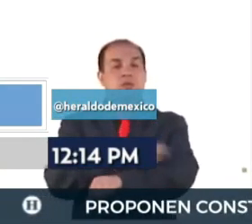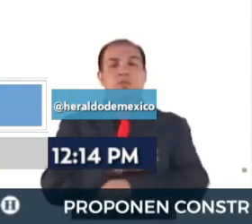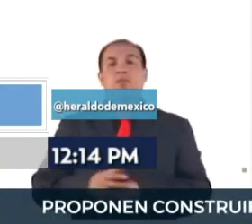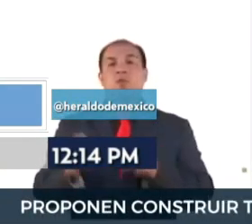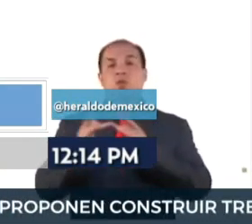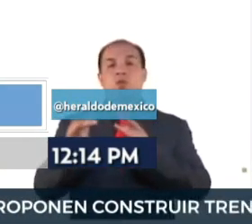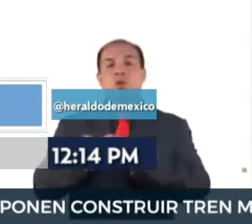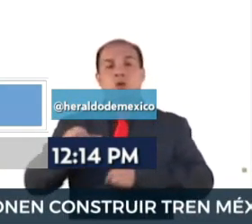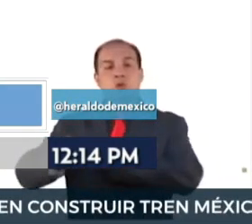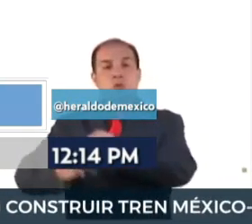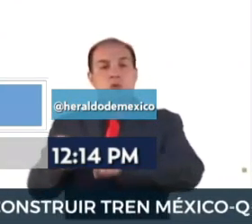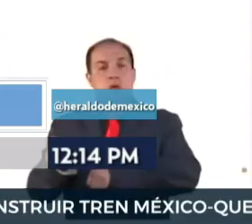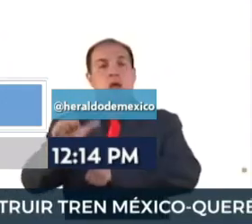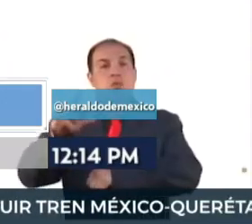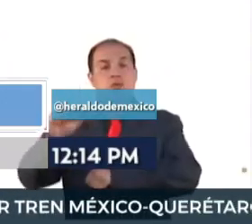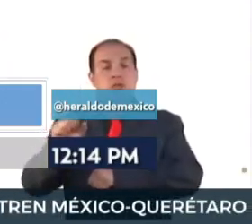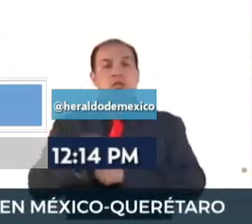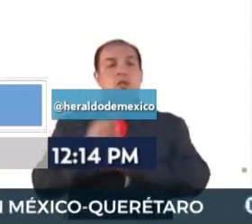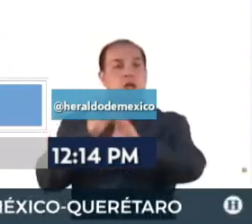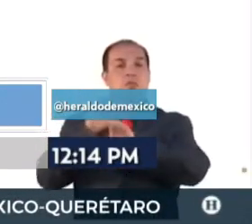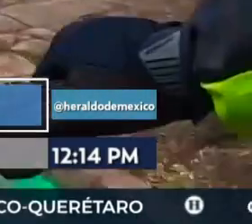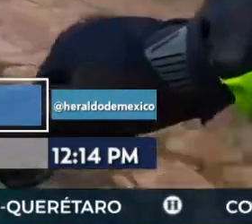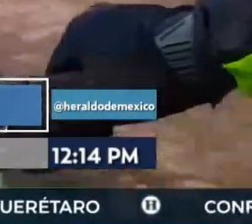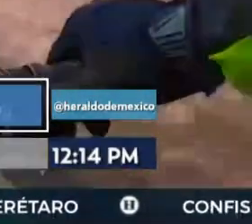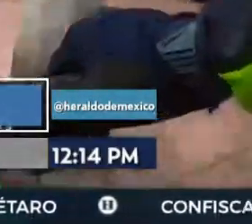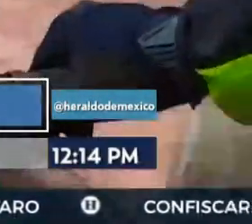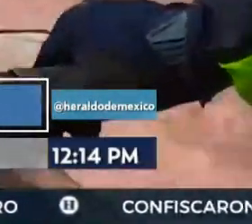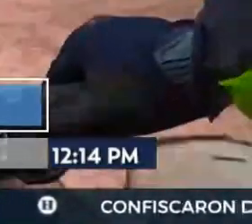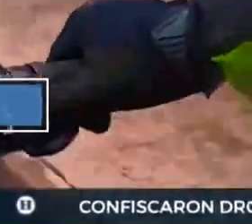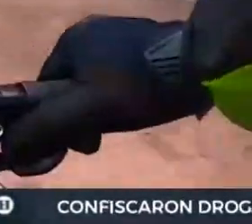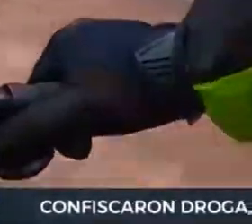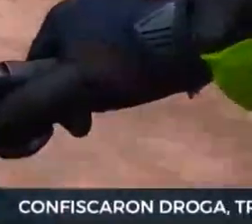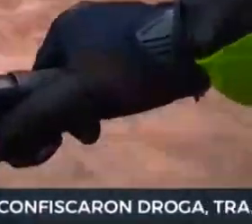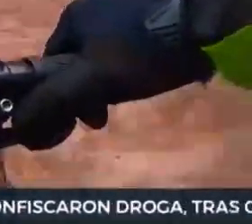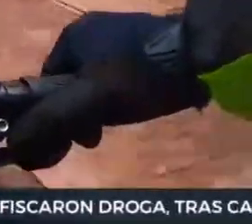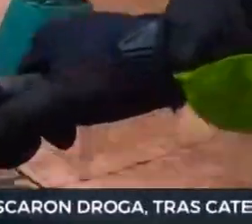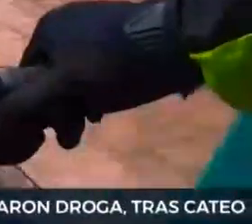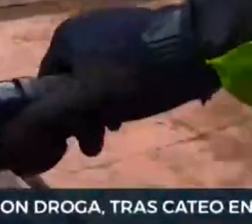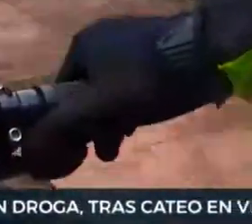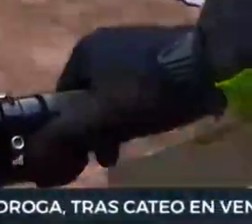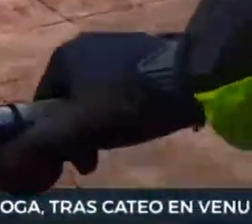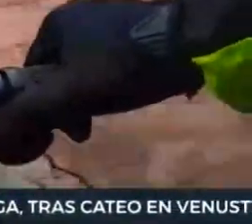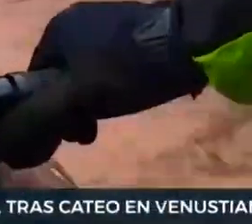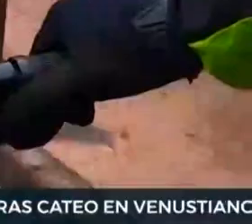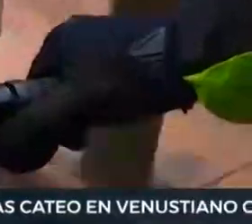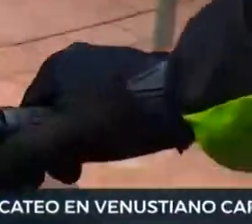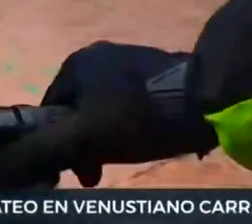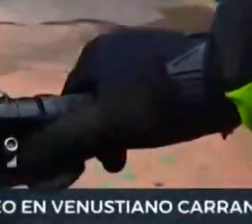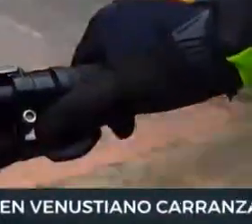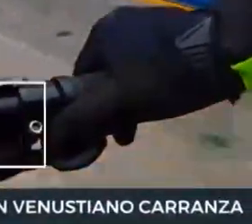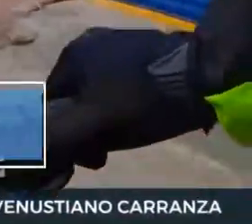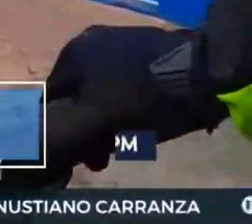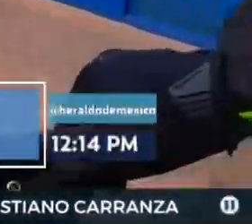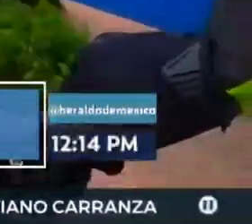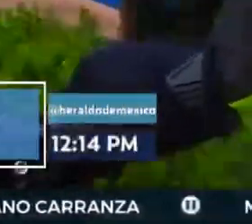con el bus bici de eje 8, con el bus bici de eje 7. Claudia Sheinbaum, jefa de gobierno de la Ciudad de México, destacó la importancia de